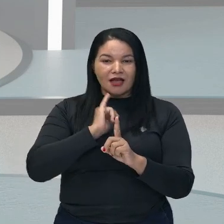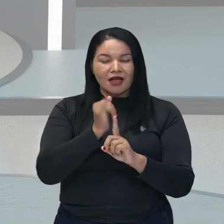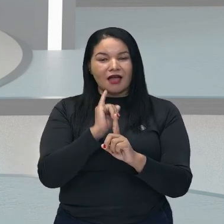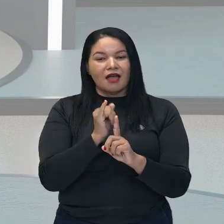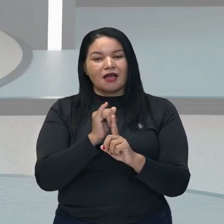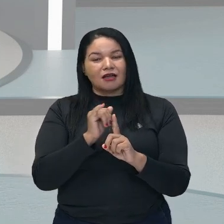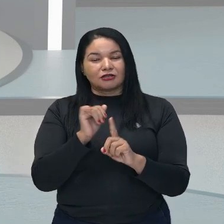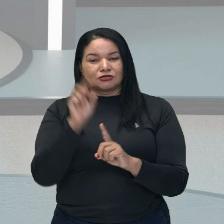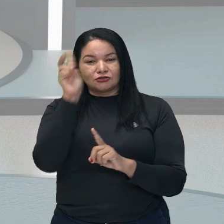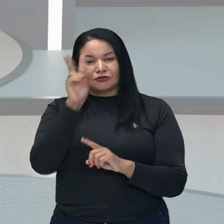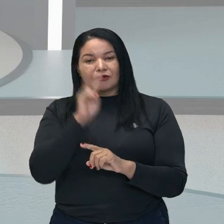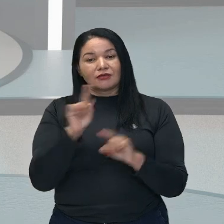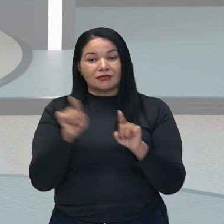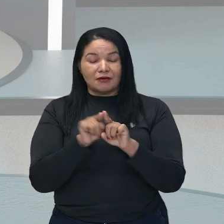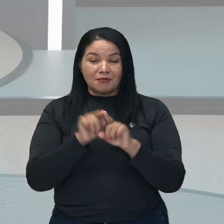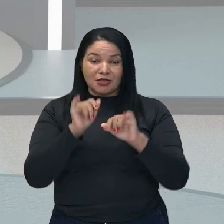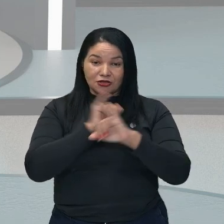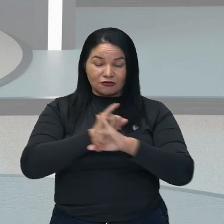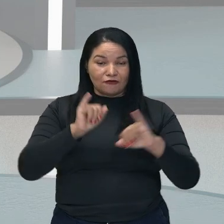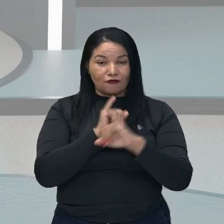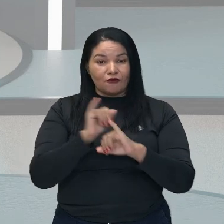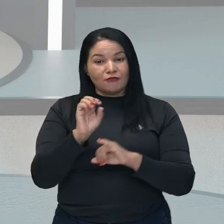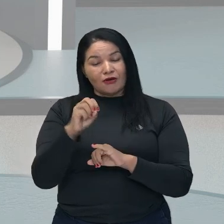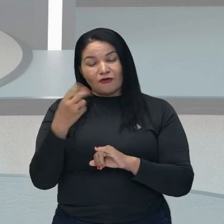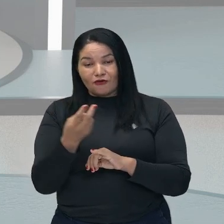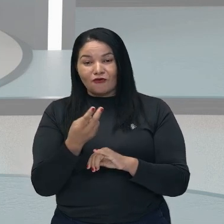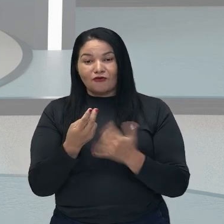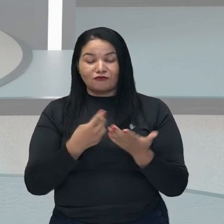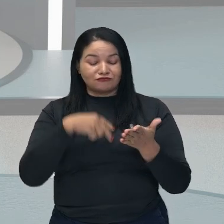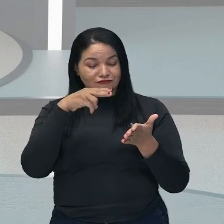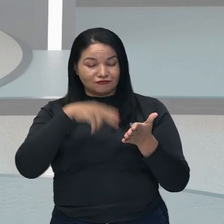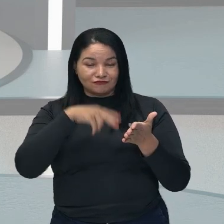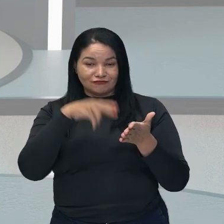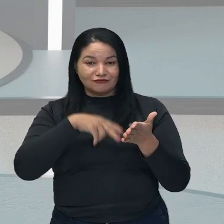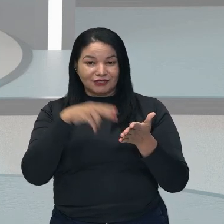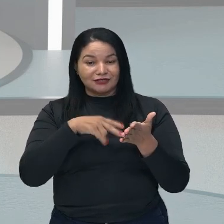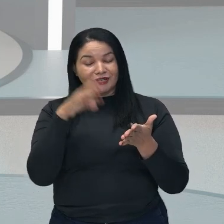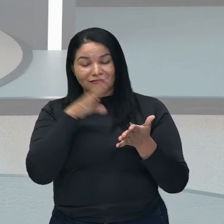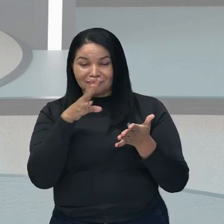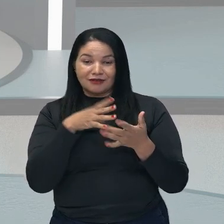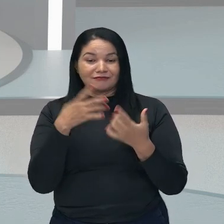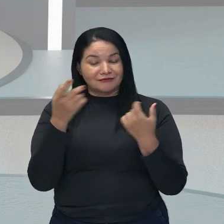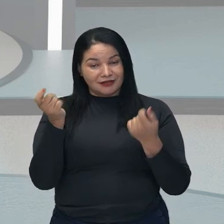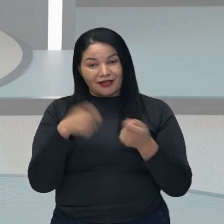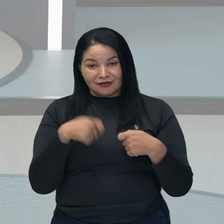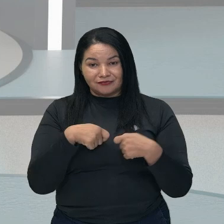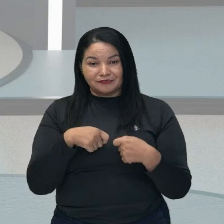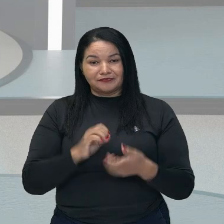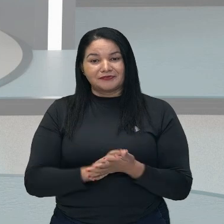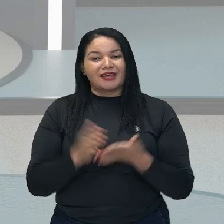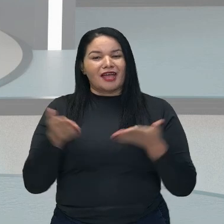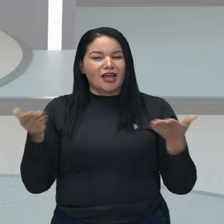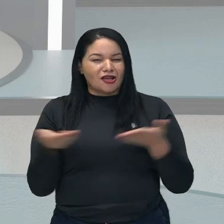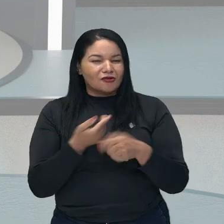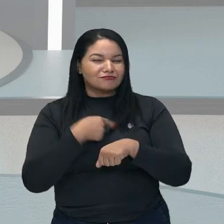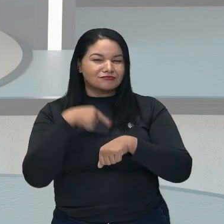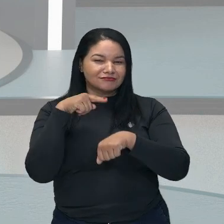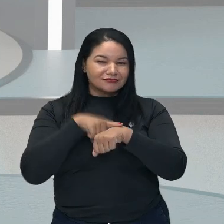informar el lector o entreter aquel lector. Y ahora, en este momento,